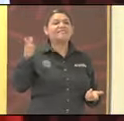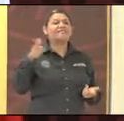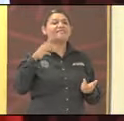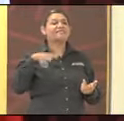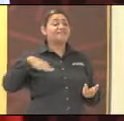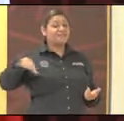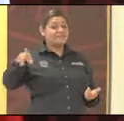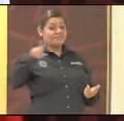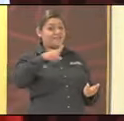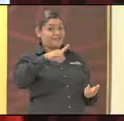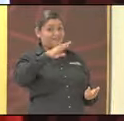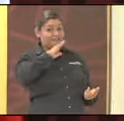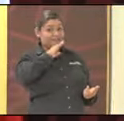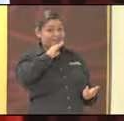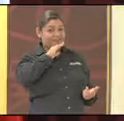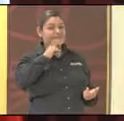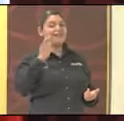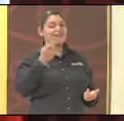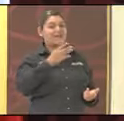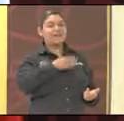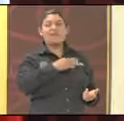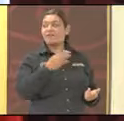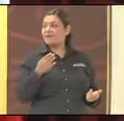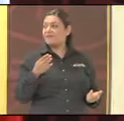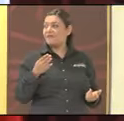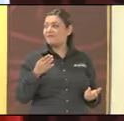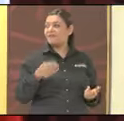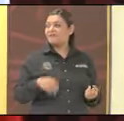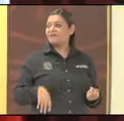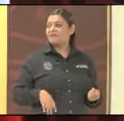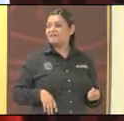¿Estuvieron todas las mamis? Qué bueno, qué bueno.